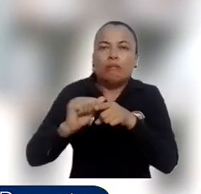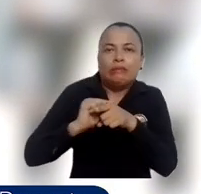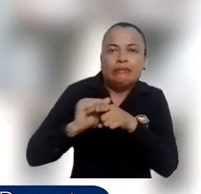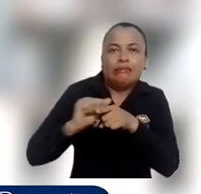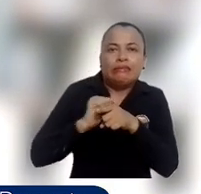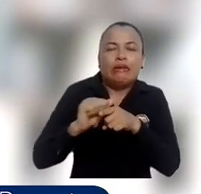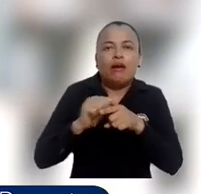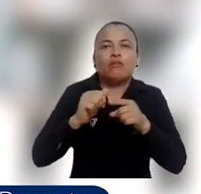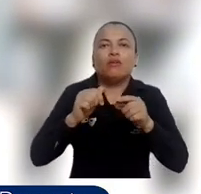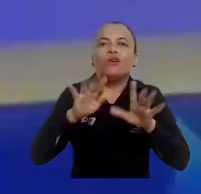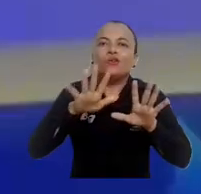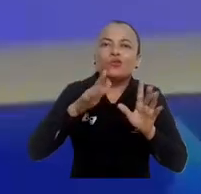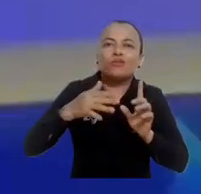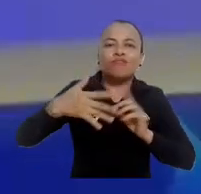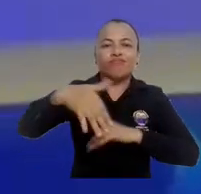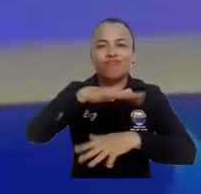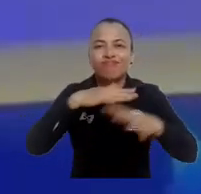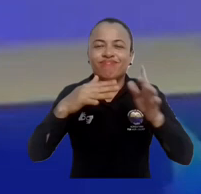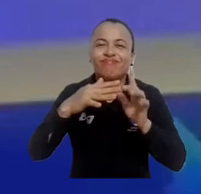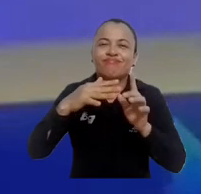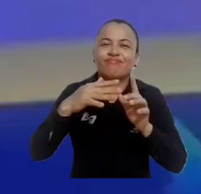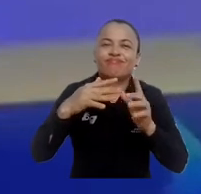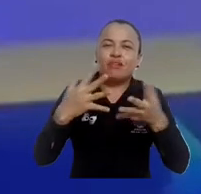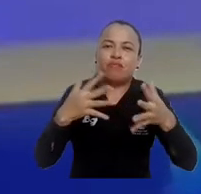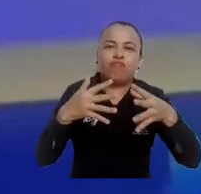al ambiente, al clima.